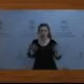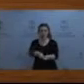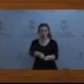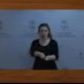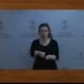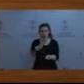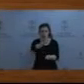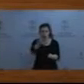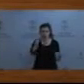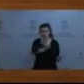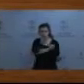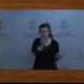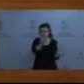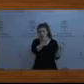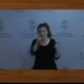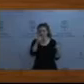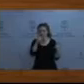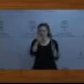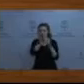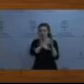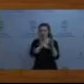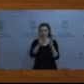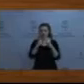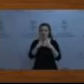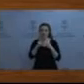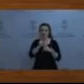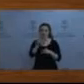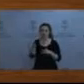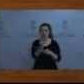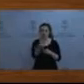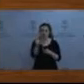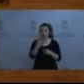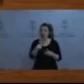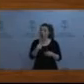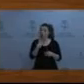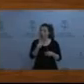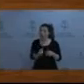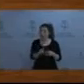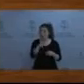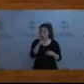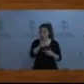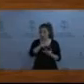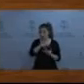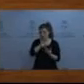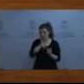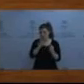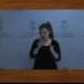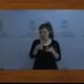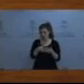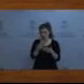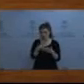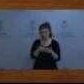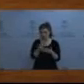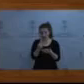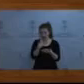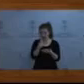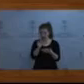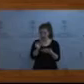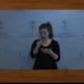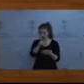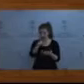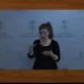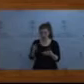para que tengan unas mejores condiciones. Y lo digo porque esa fue la noticia de prensa que apareció esta misma